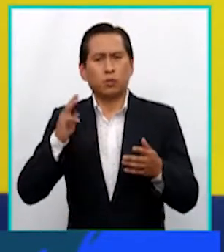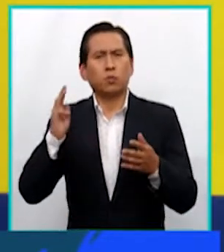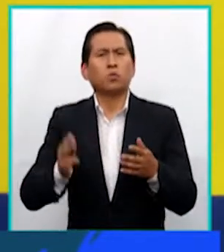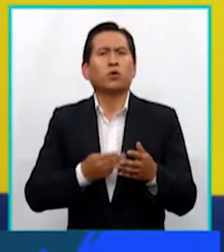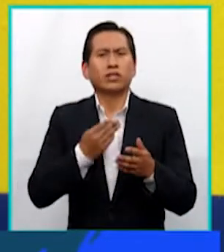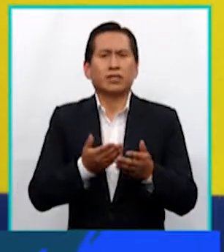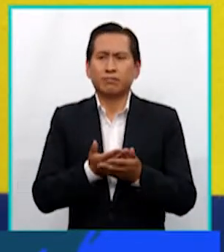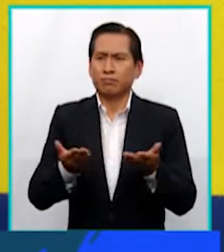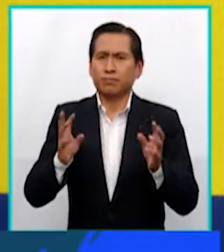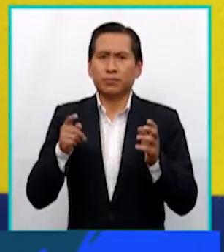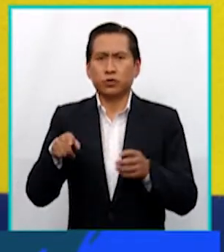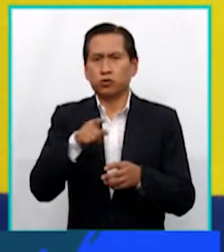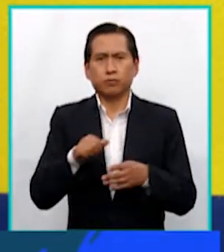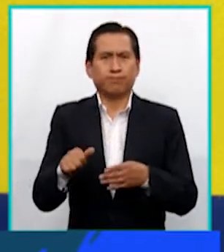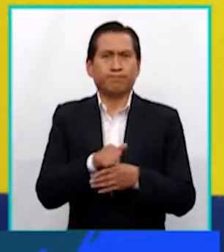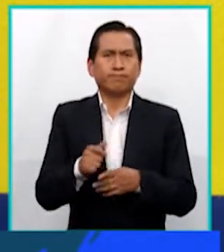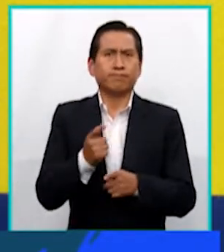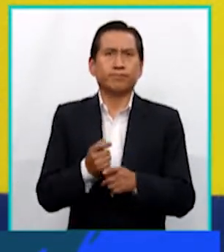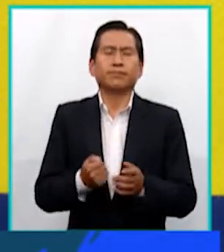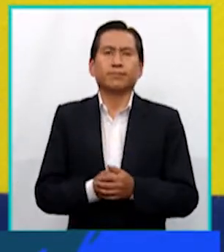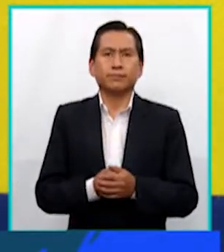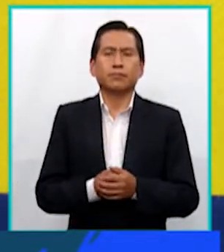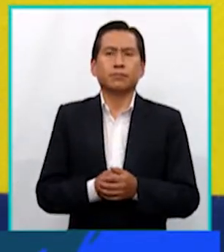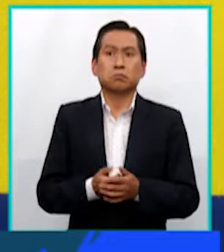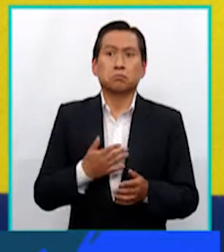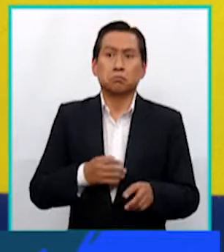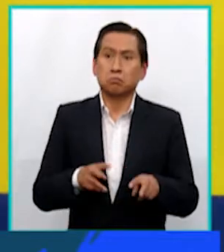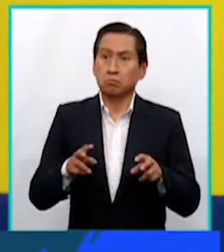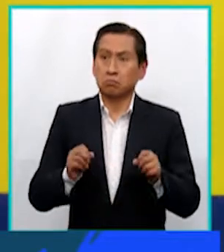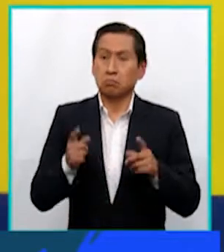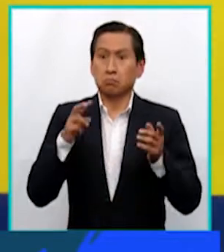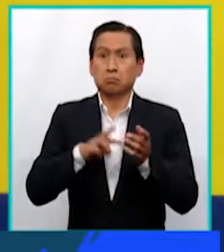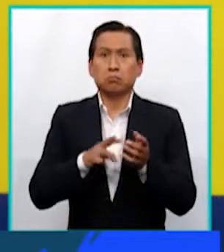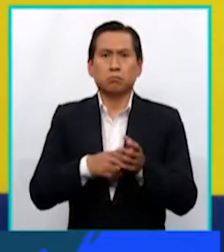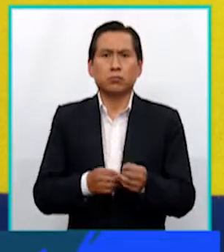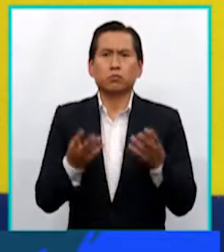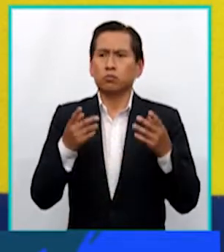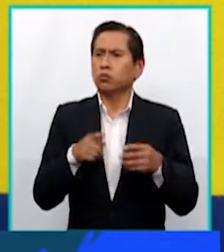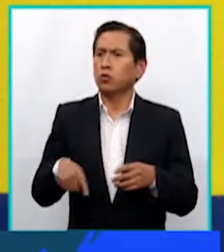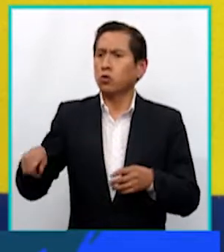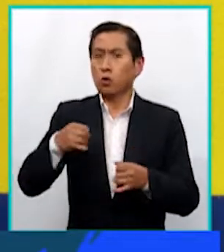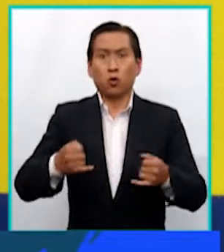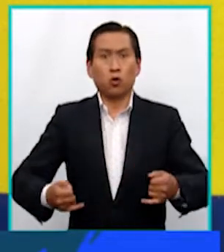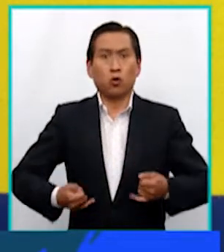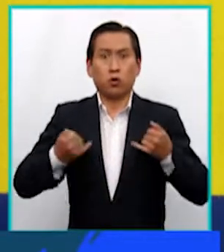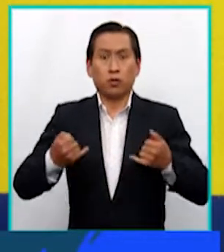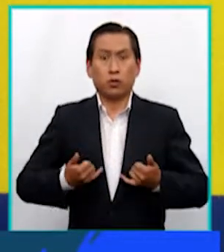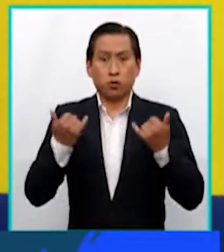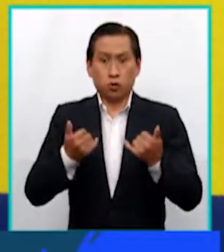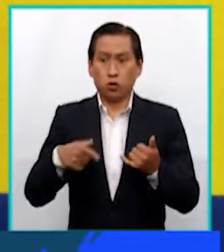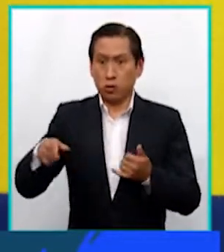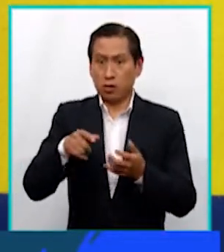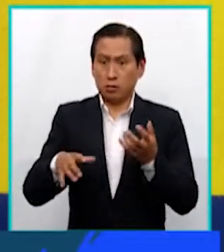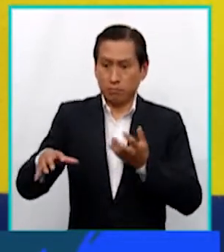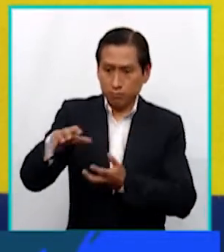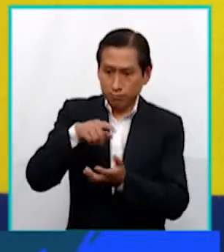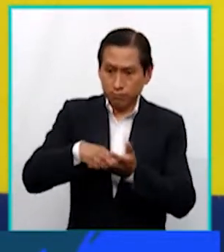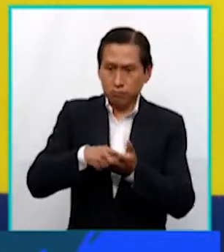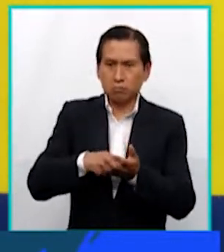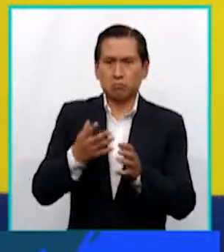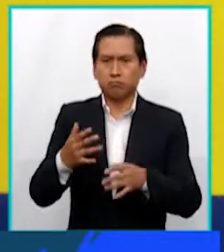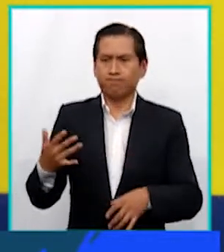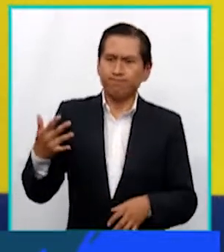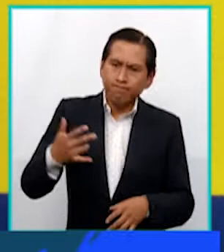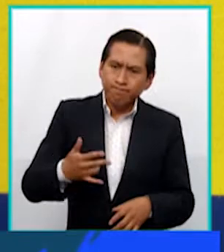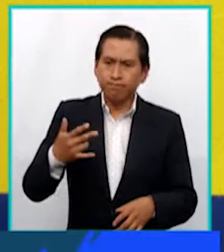la base del género que ustedes practican. Yeah. Me llama muchísimo la atención que la mayoría de los jóvenes que hoy están haciendo esta mezcla entre